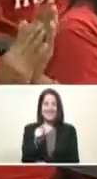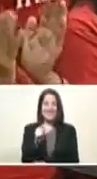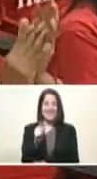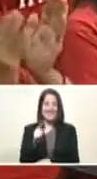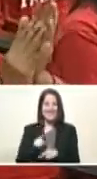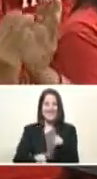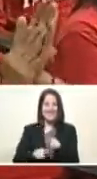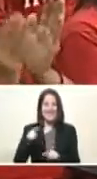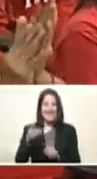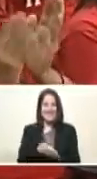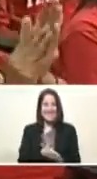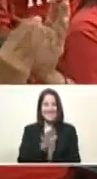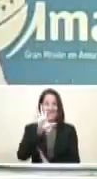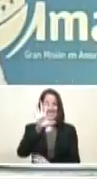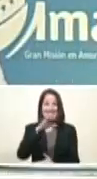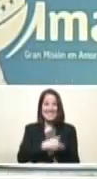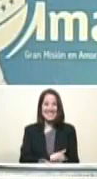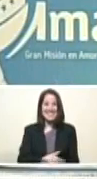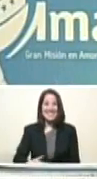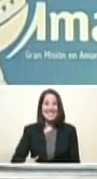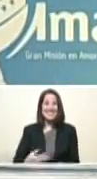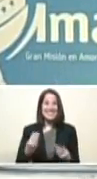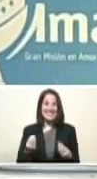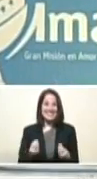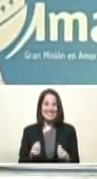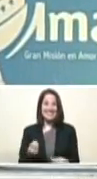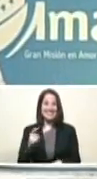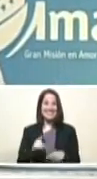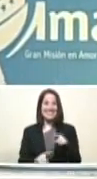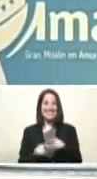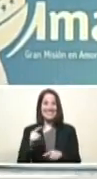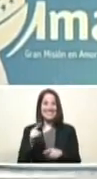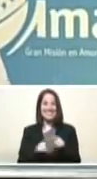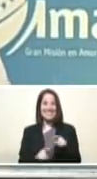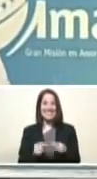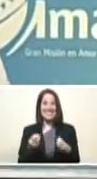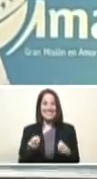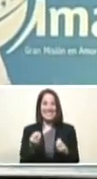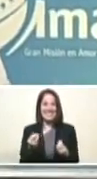a los 5 millones les debe llegar completico el programa escolar.